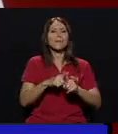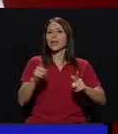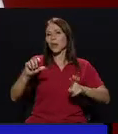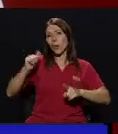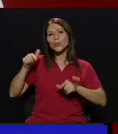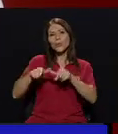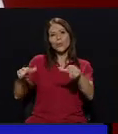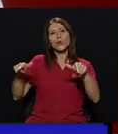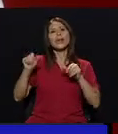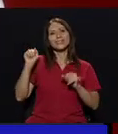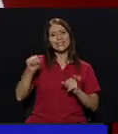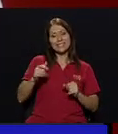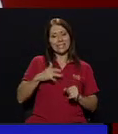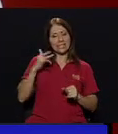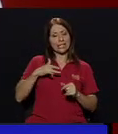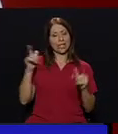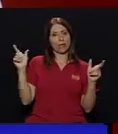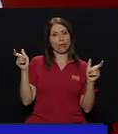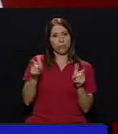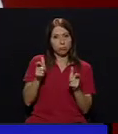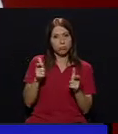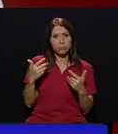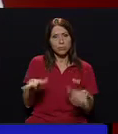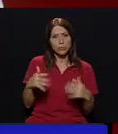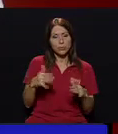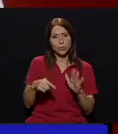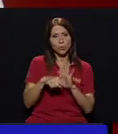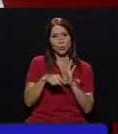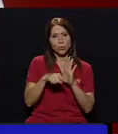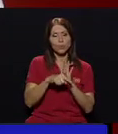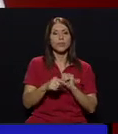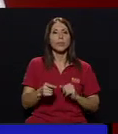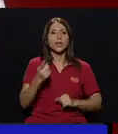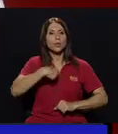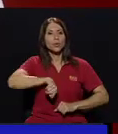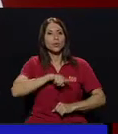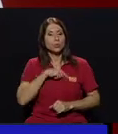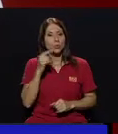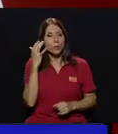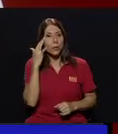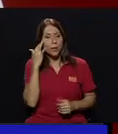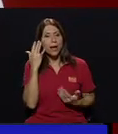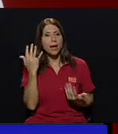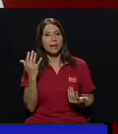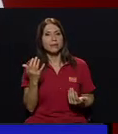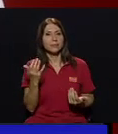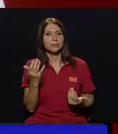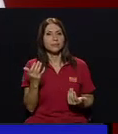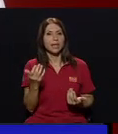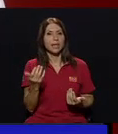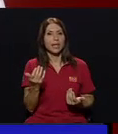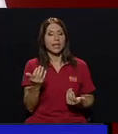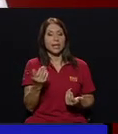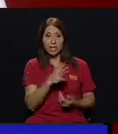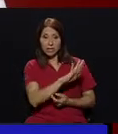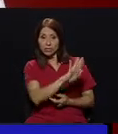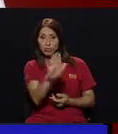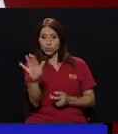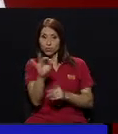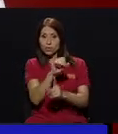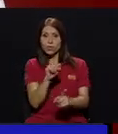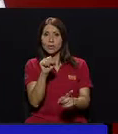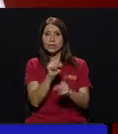cuales sí se ha sentido, ¿verdad?, ese golpe. La preocupación nuestra es que la